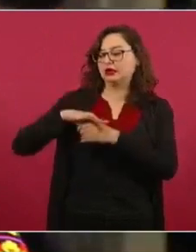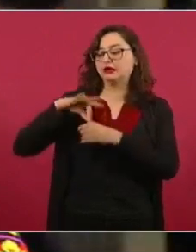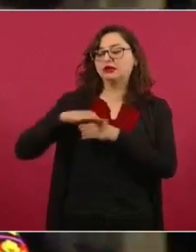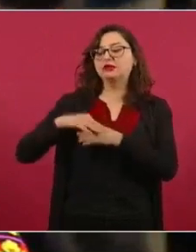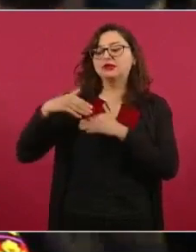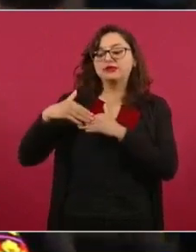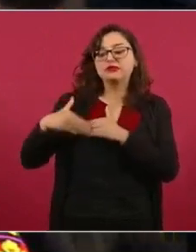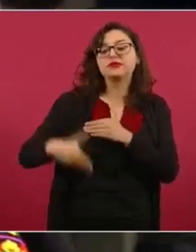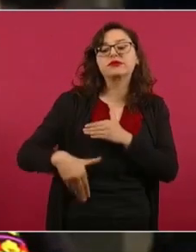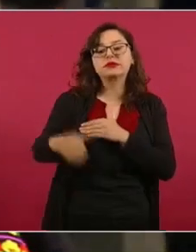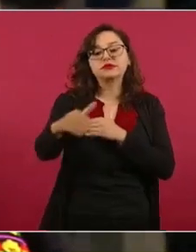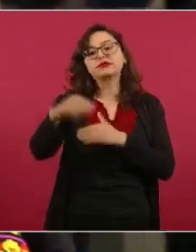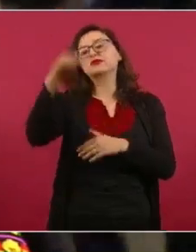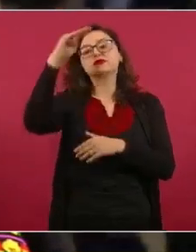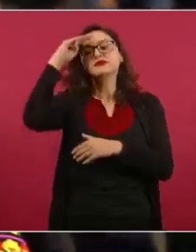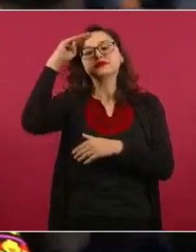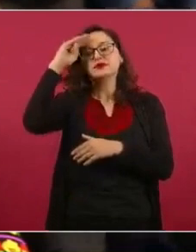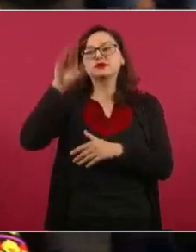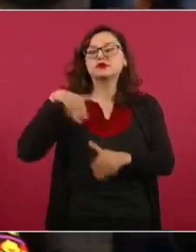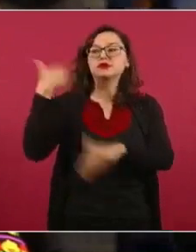qué cree que los opositores